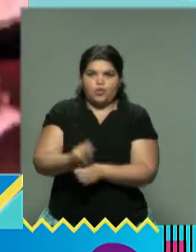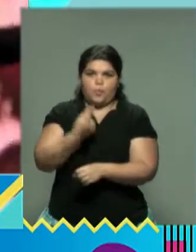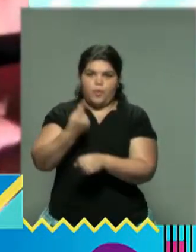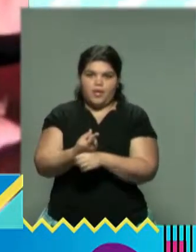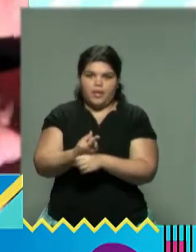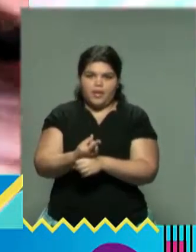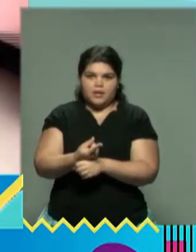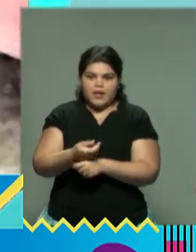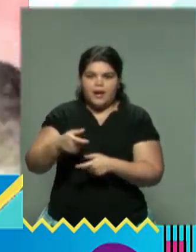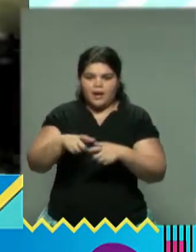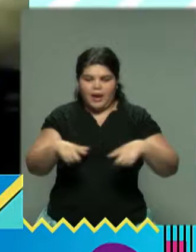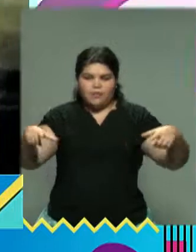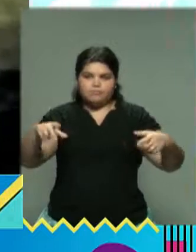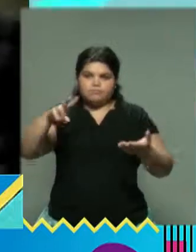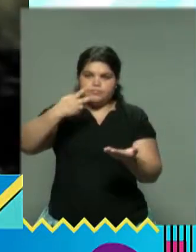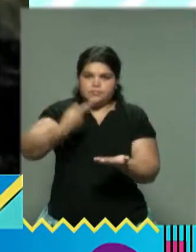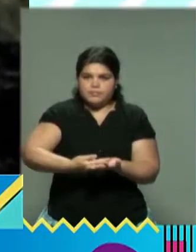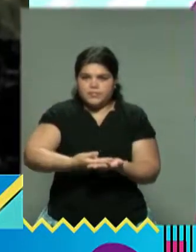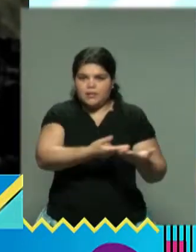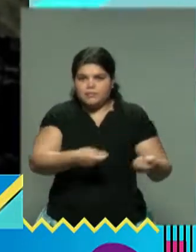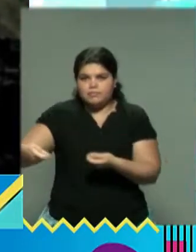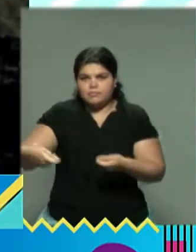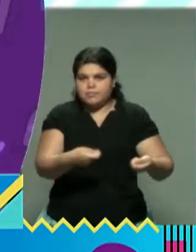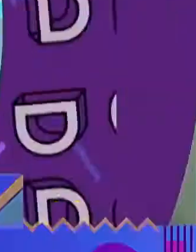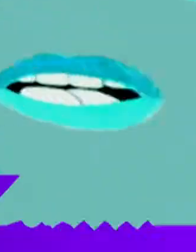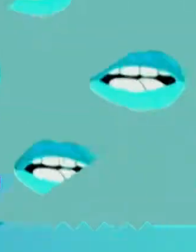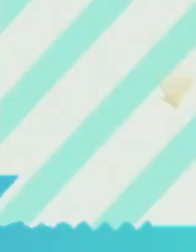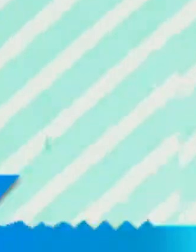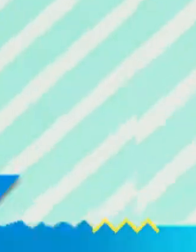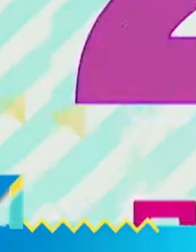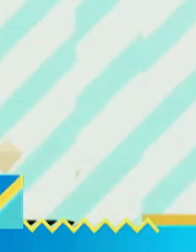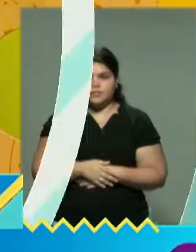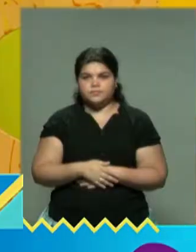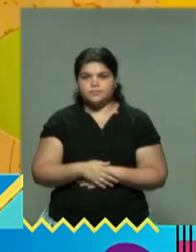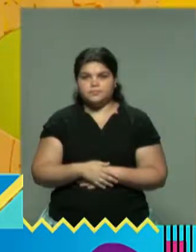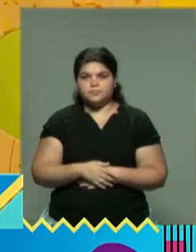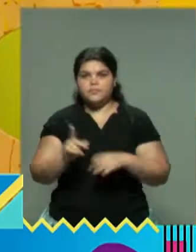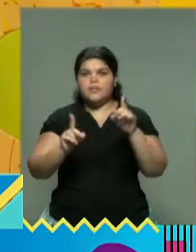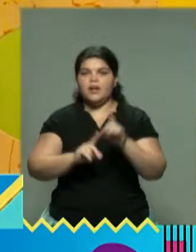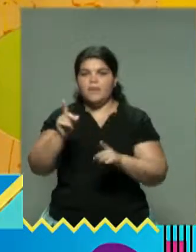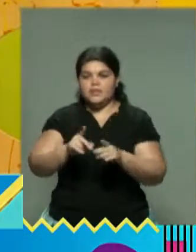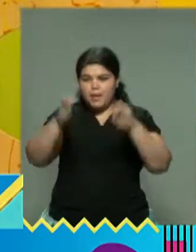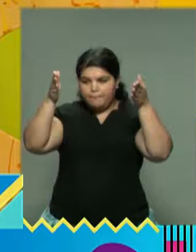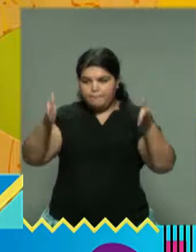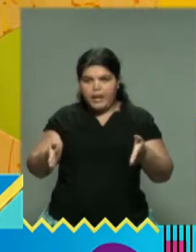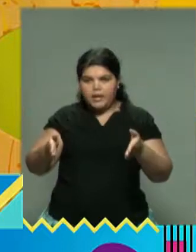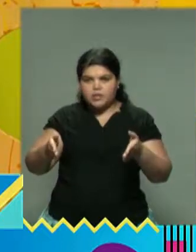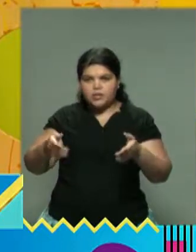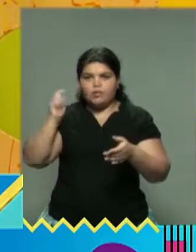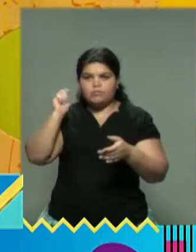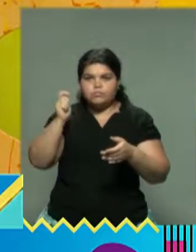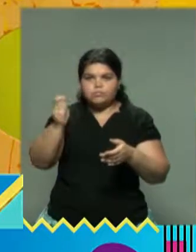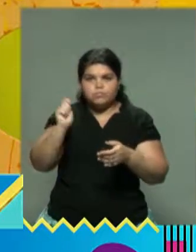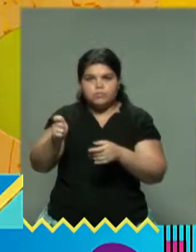puede circular perfectamente. Hay veces que hay que romper algunas paredes para poder sacar una camilla. O sea,